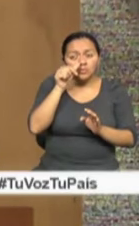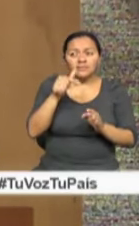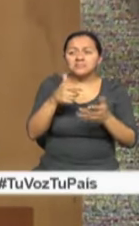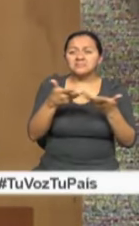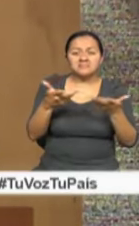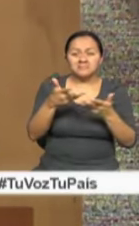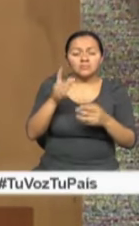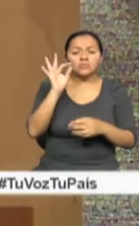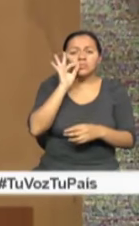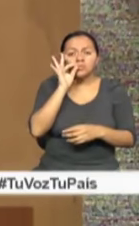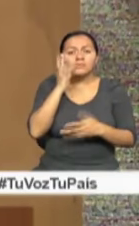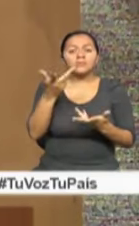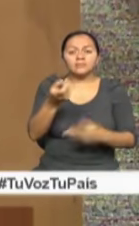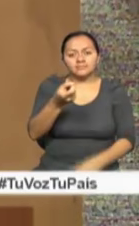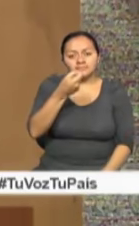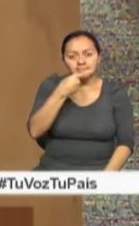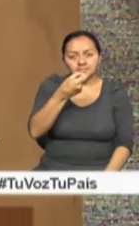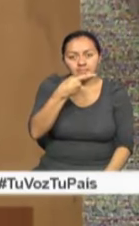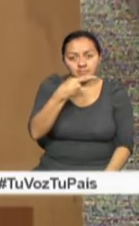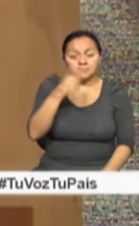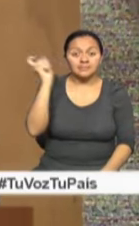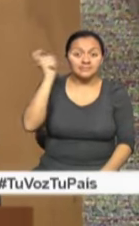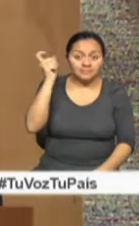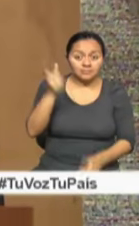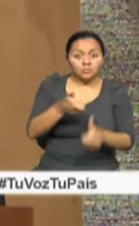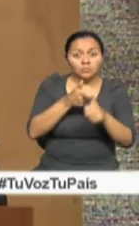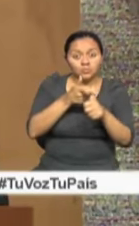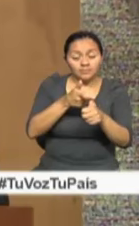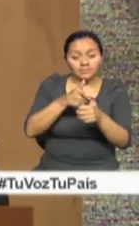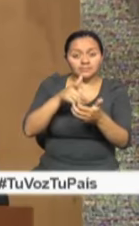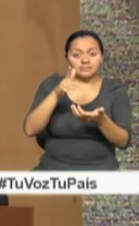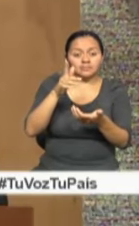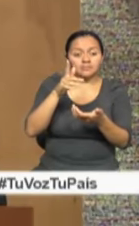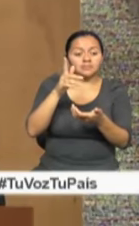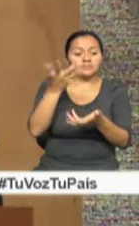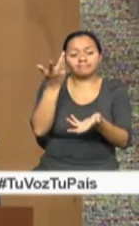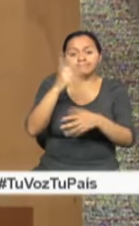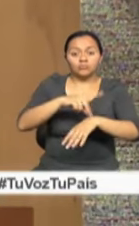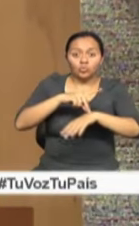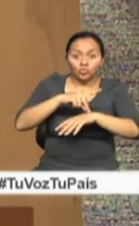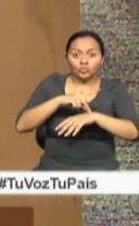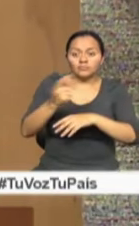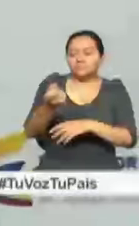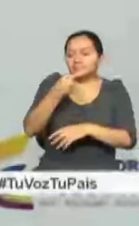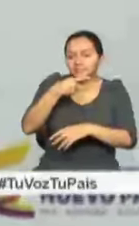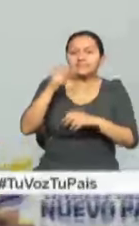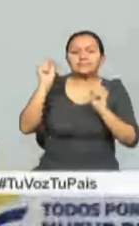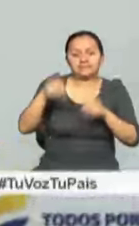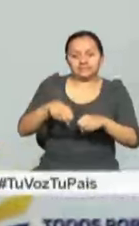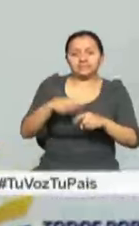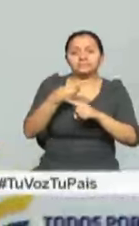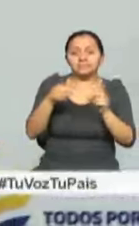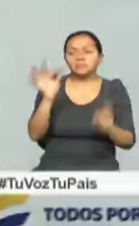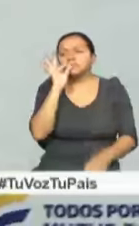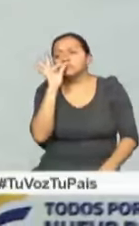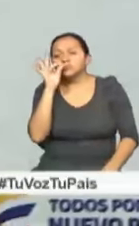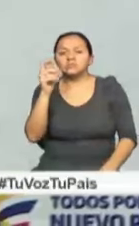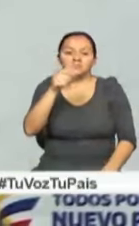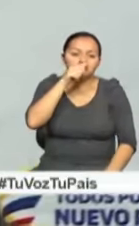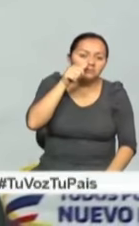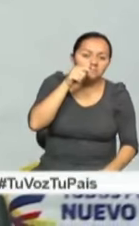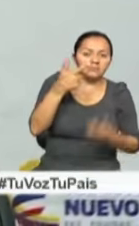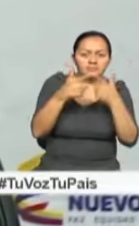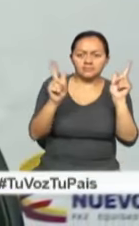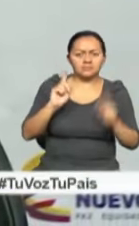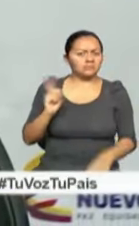drogas controladas deben tener fines médicos y científicos. La Junta se mostró a disposición